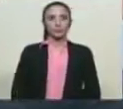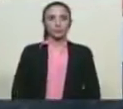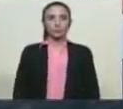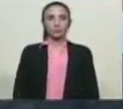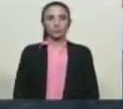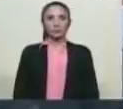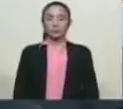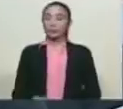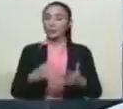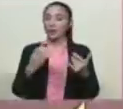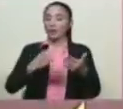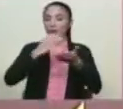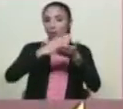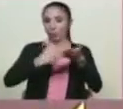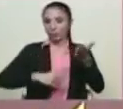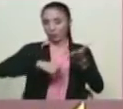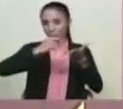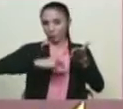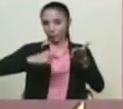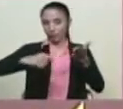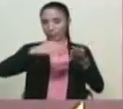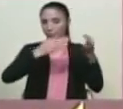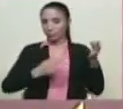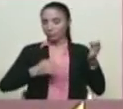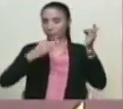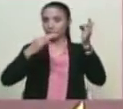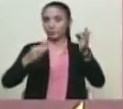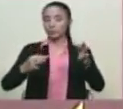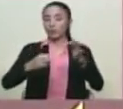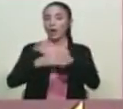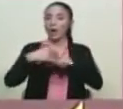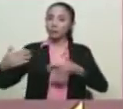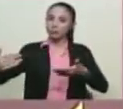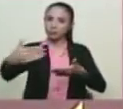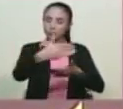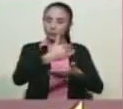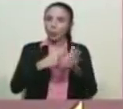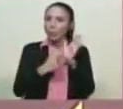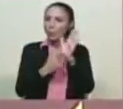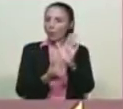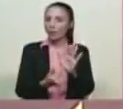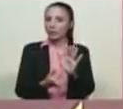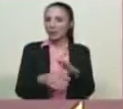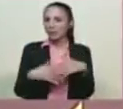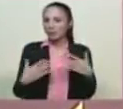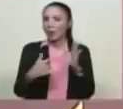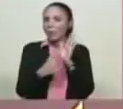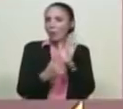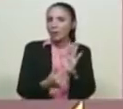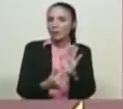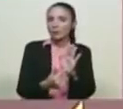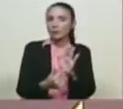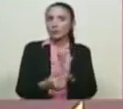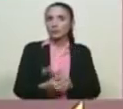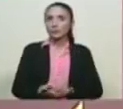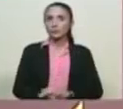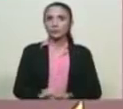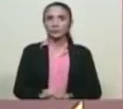Este contrato colectivo es un contrato colectivo modélico, como dijo